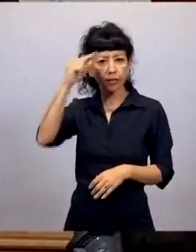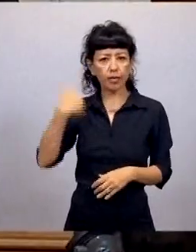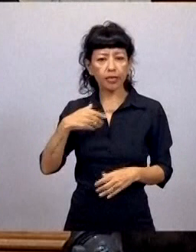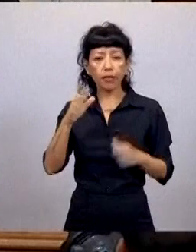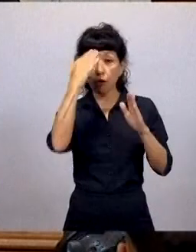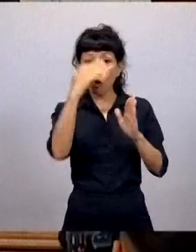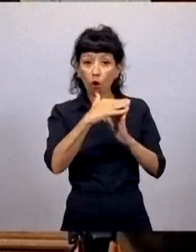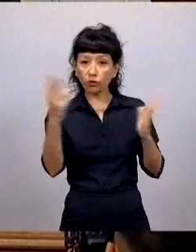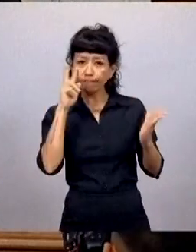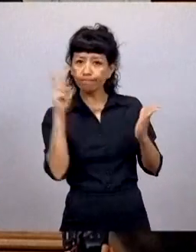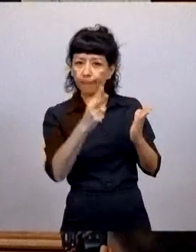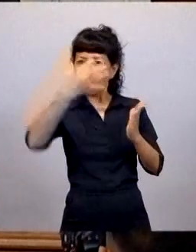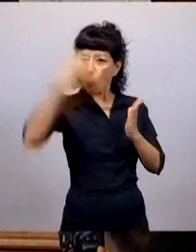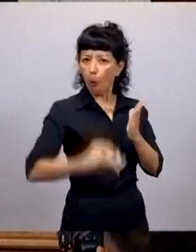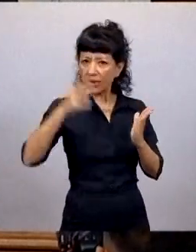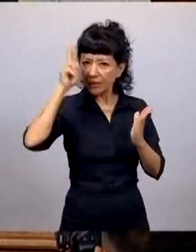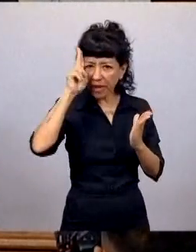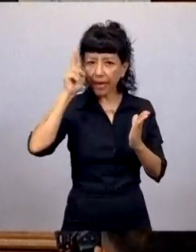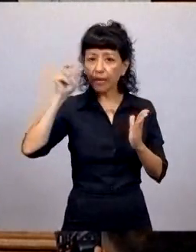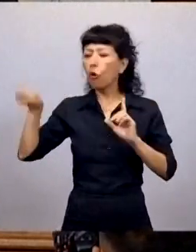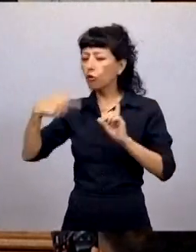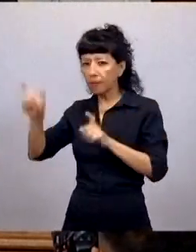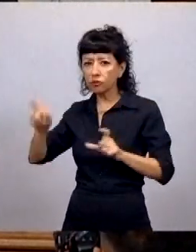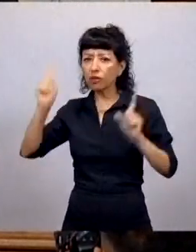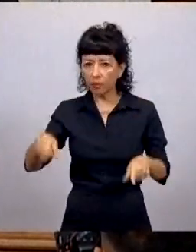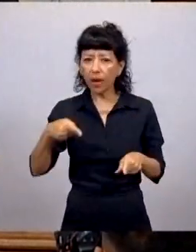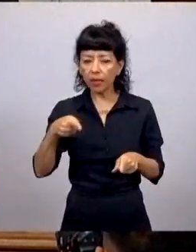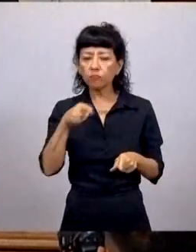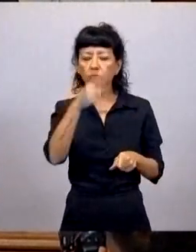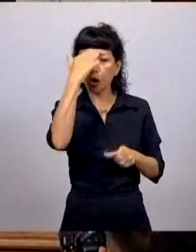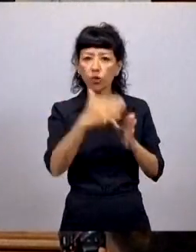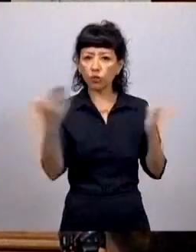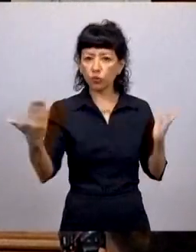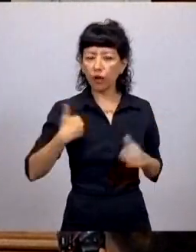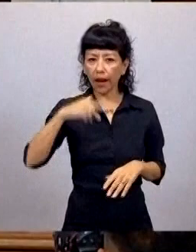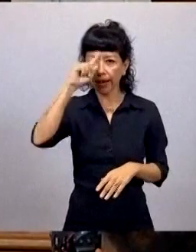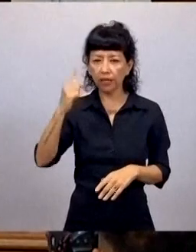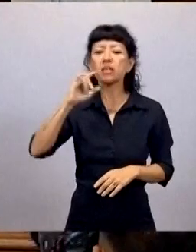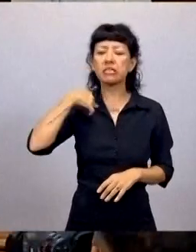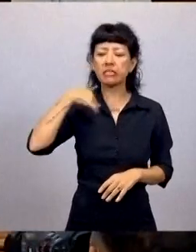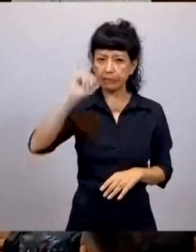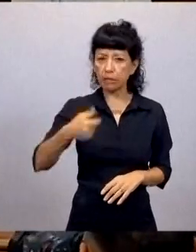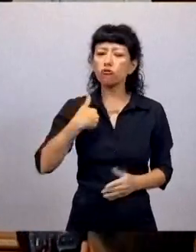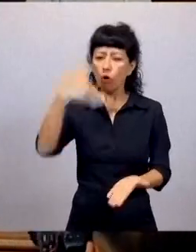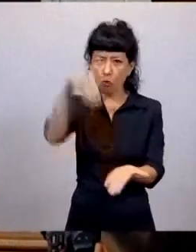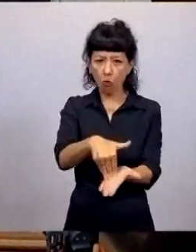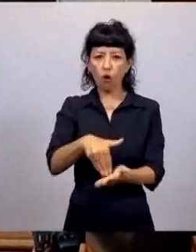hacer observar fielmente en lo que de mí depende la Constitución de la Nación Argentina. Sí, juro.